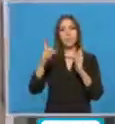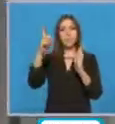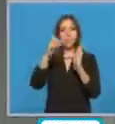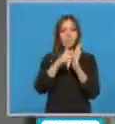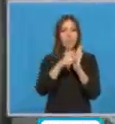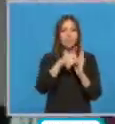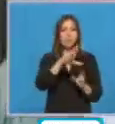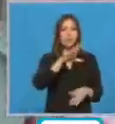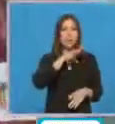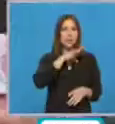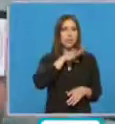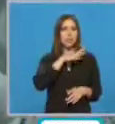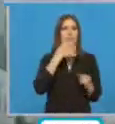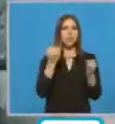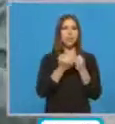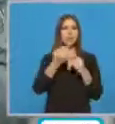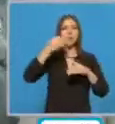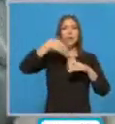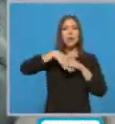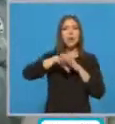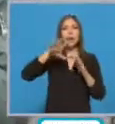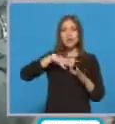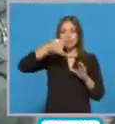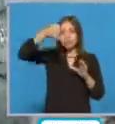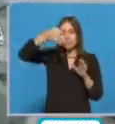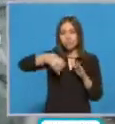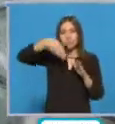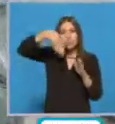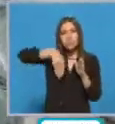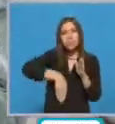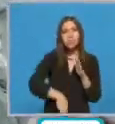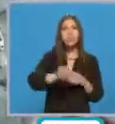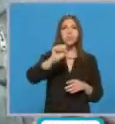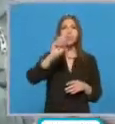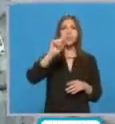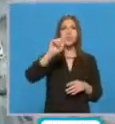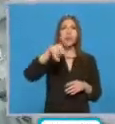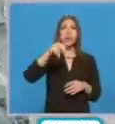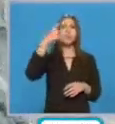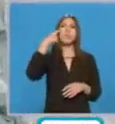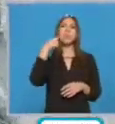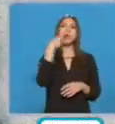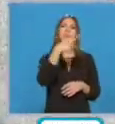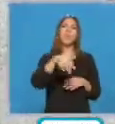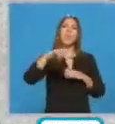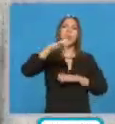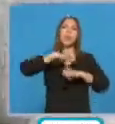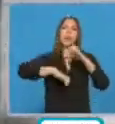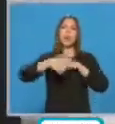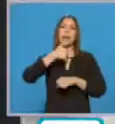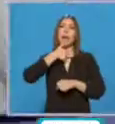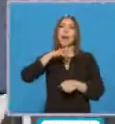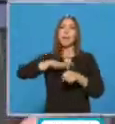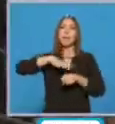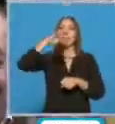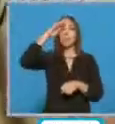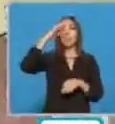tienen incluso hasta sótano. Claro, era para empleados administrativos, tampoco se me